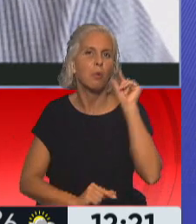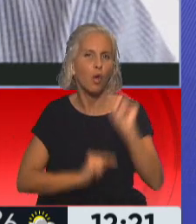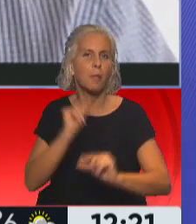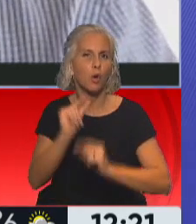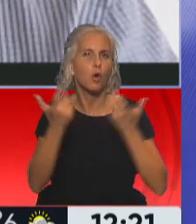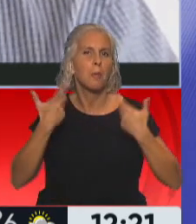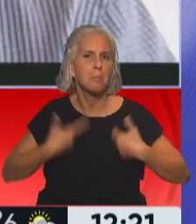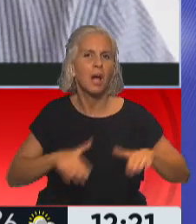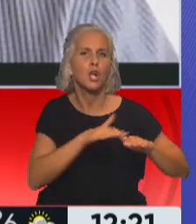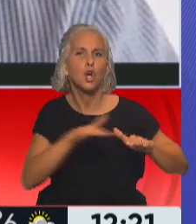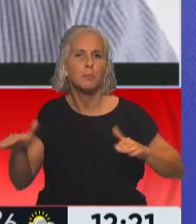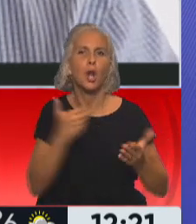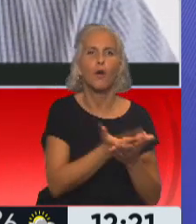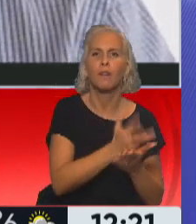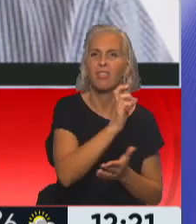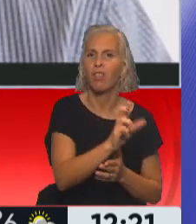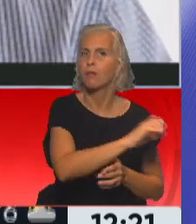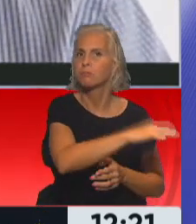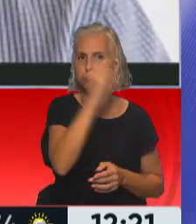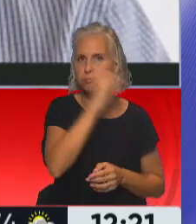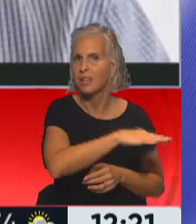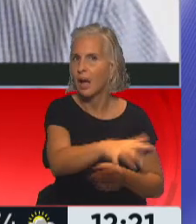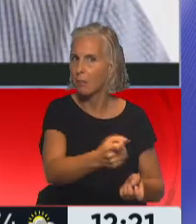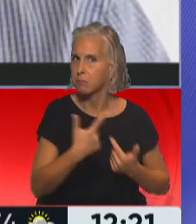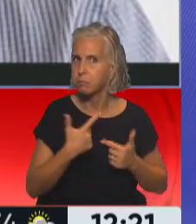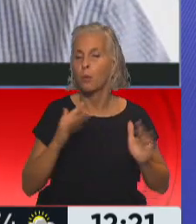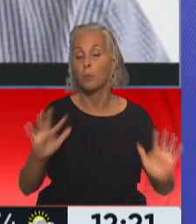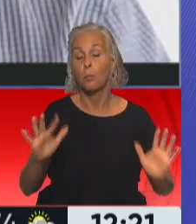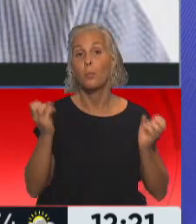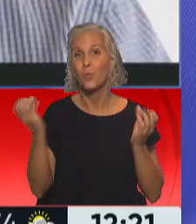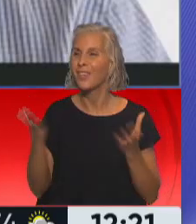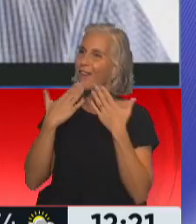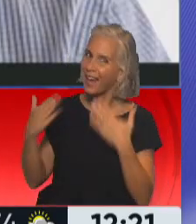normalizando la oferta de dólares por parte del campo. Bueno.